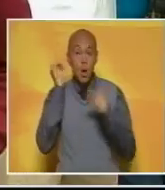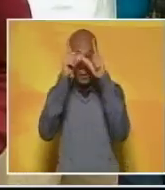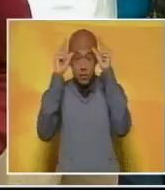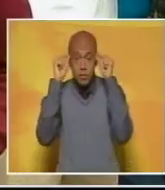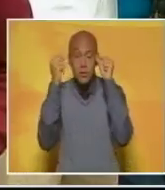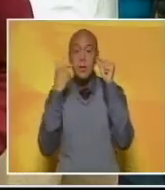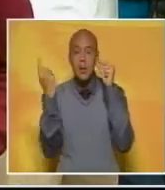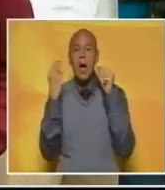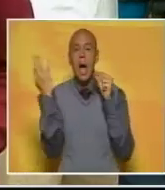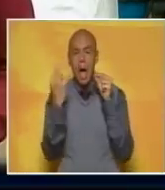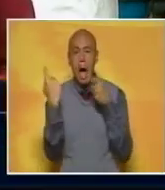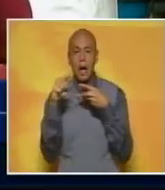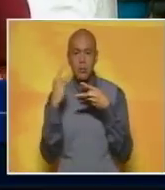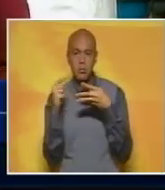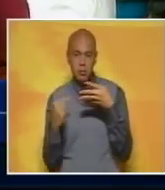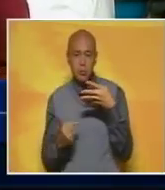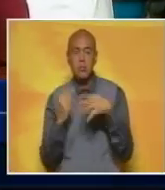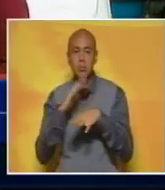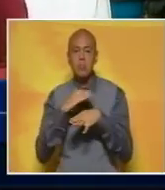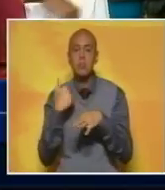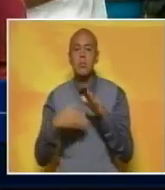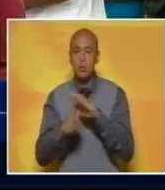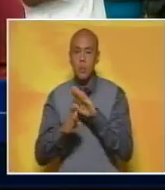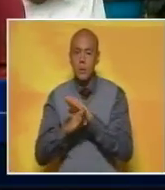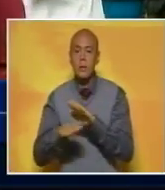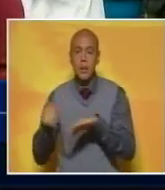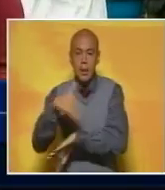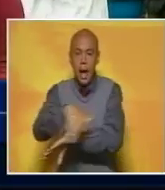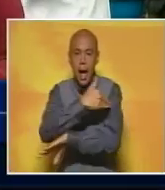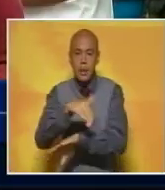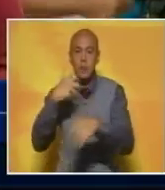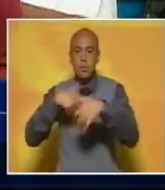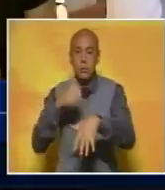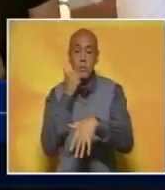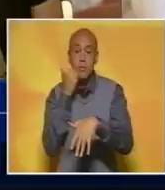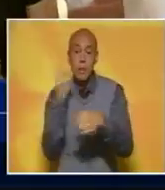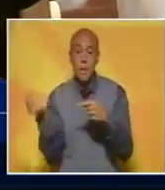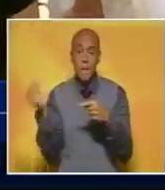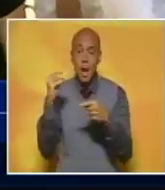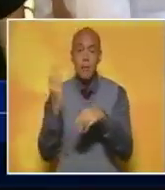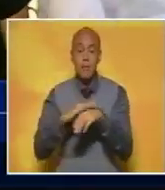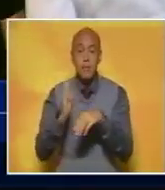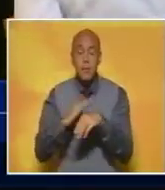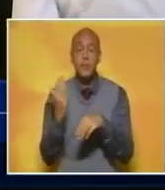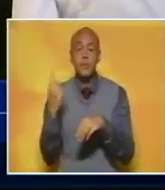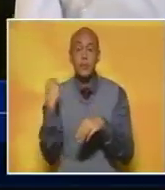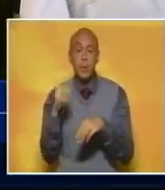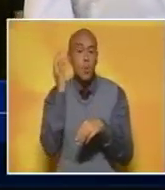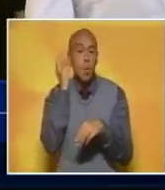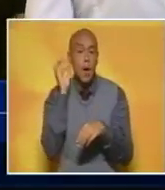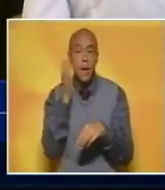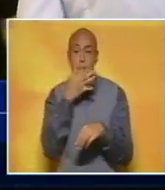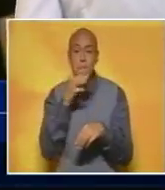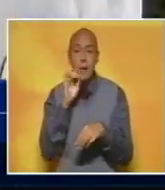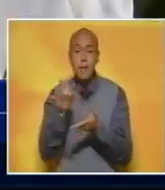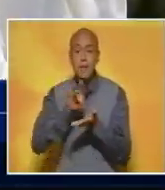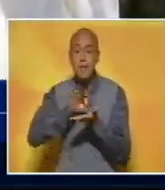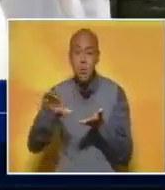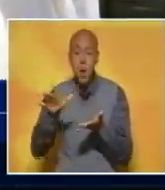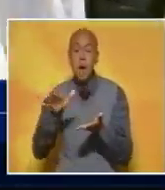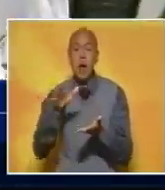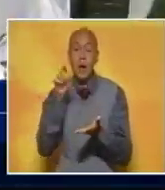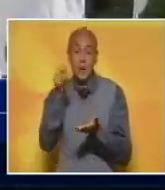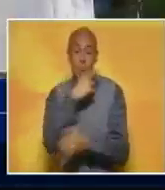tienen suficientes razones para seguir en las calles. El día de hoy, además, protestan por el despido de una de sus compañeras en el hospital